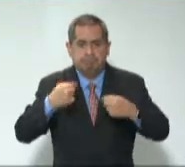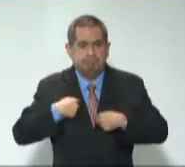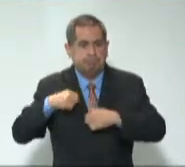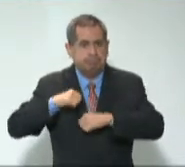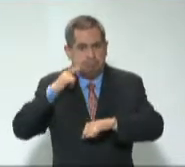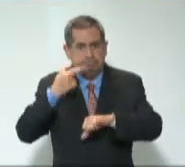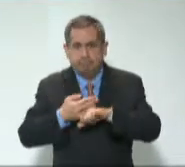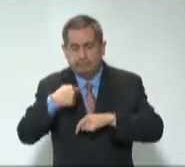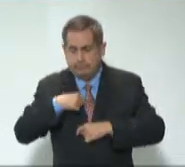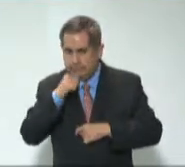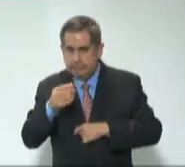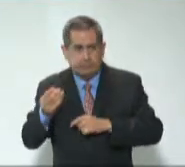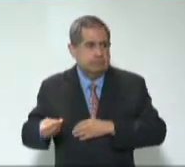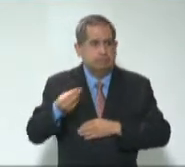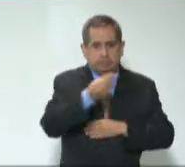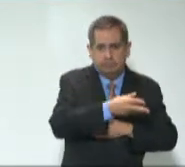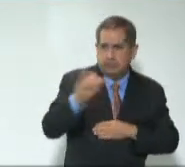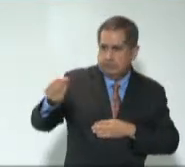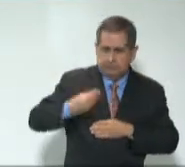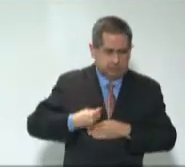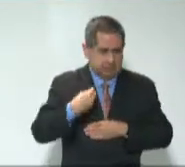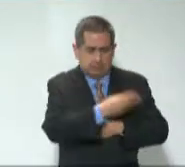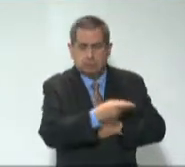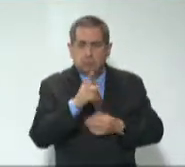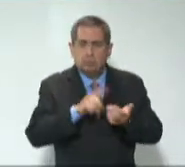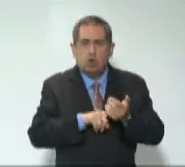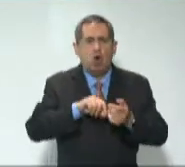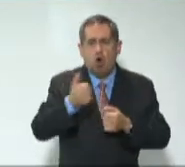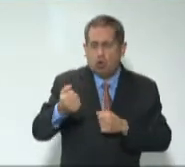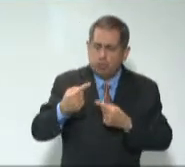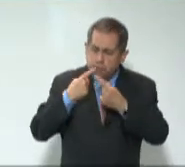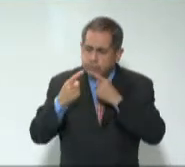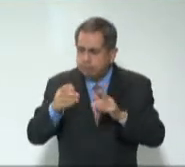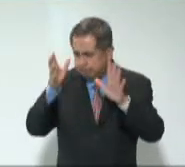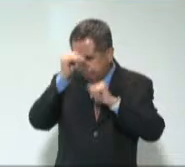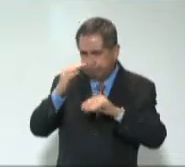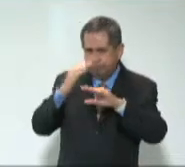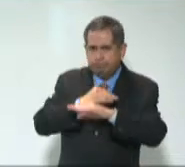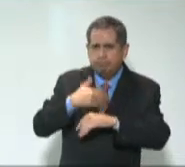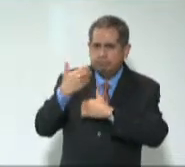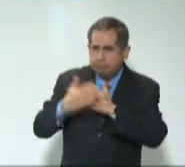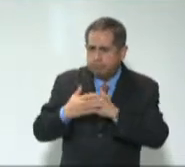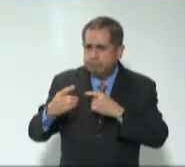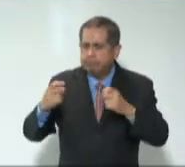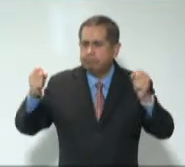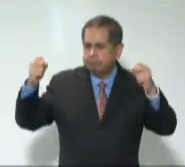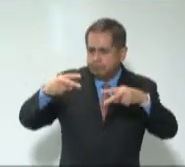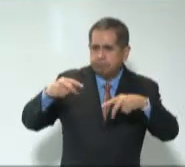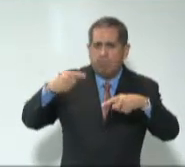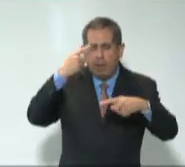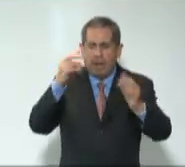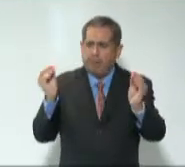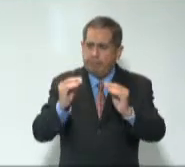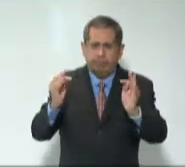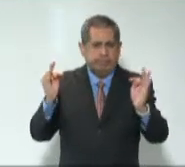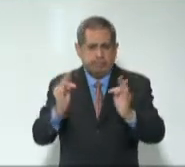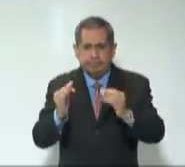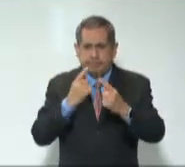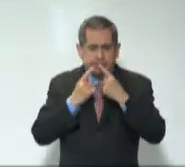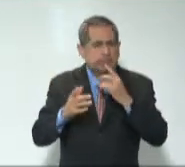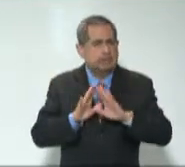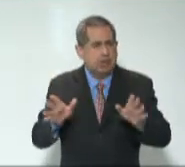corte a través a otros se han acordado vistas para alegatos y otros cierres de